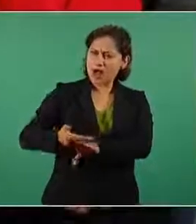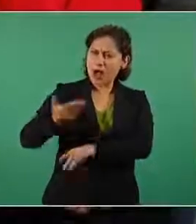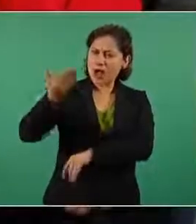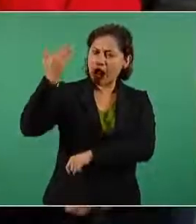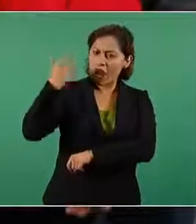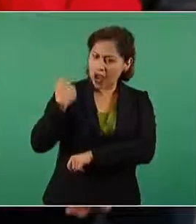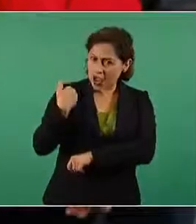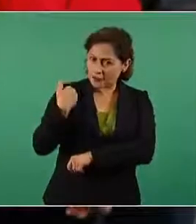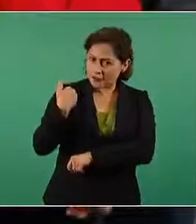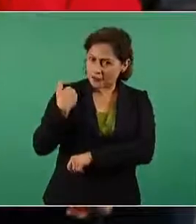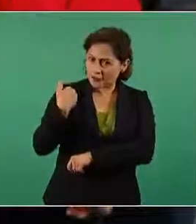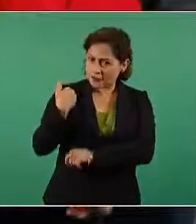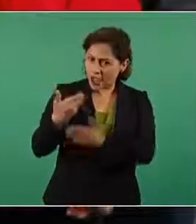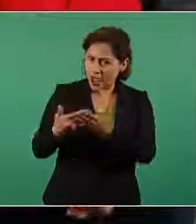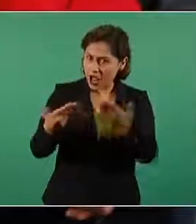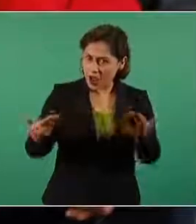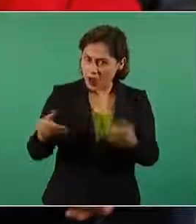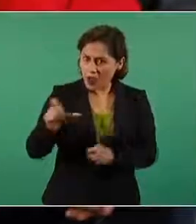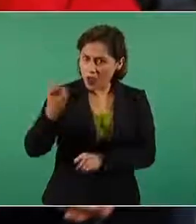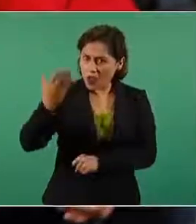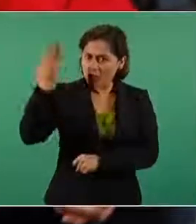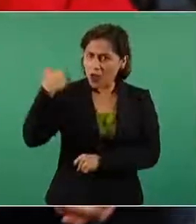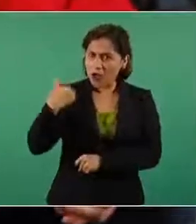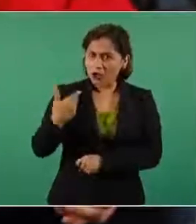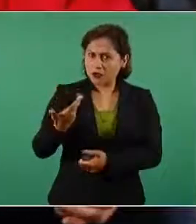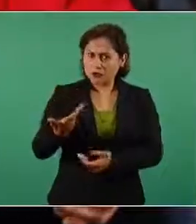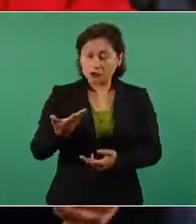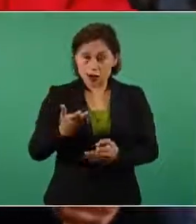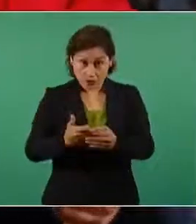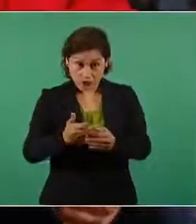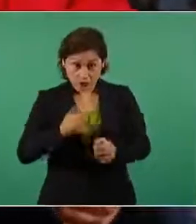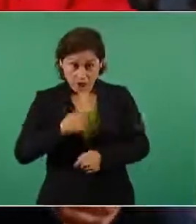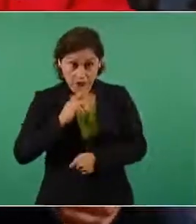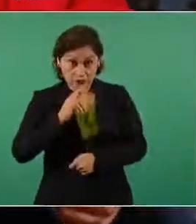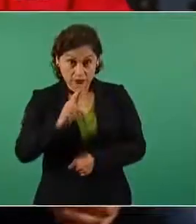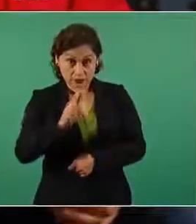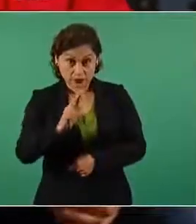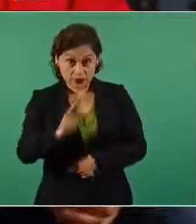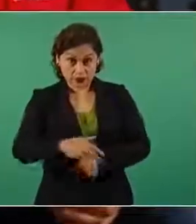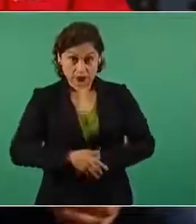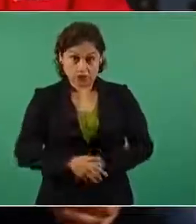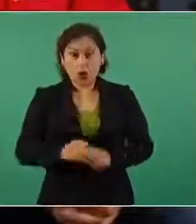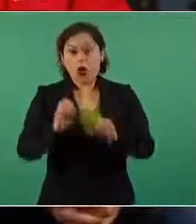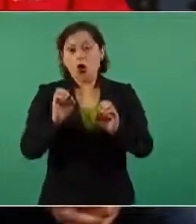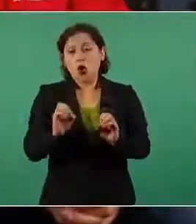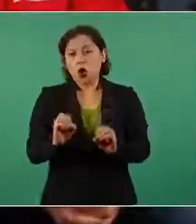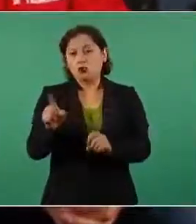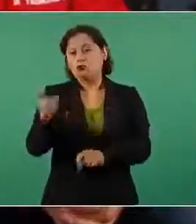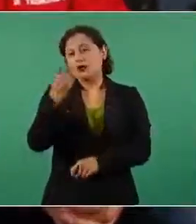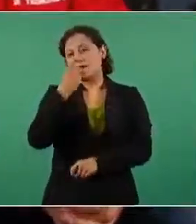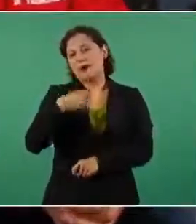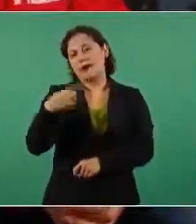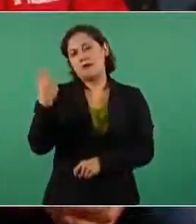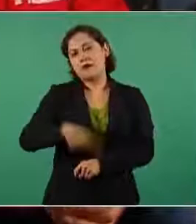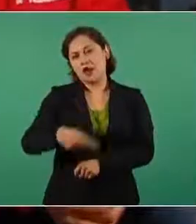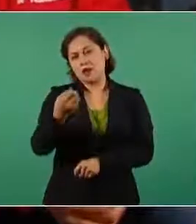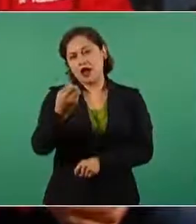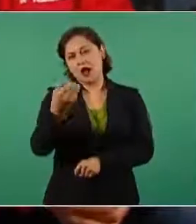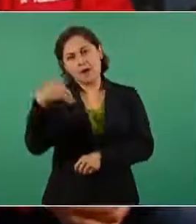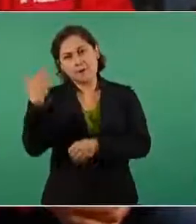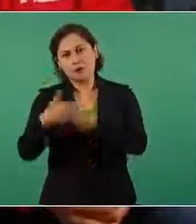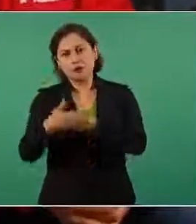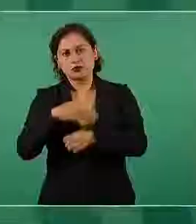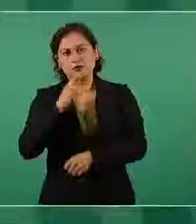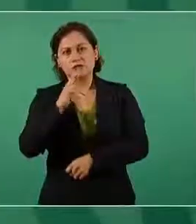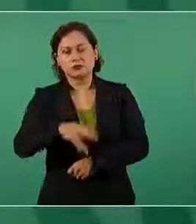¿Le respondo ahora, presidente, o el próximo día que venga? Que ya me ha invitado usted a volver próximamente. Bueno, te la dejo de tarea. Venga, perfecto. Te la dejo de tarea.